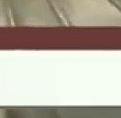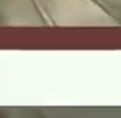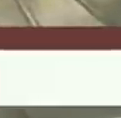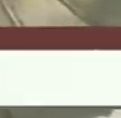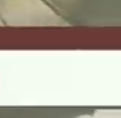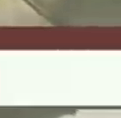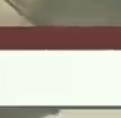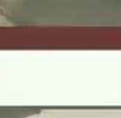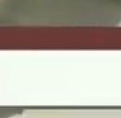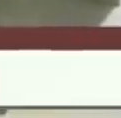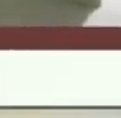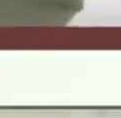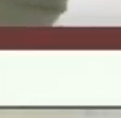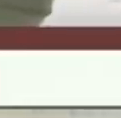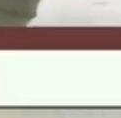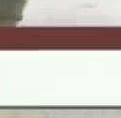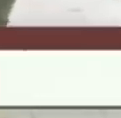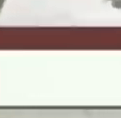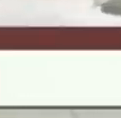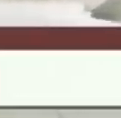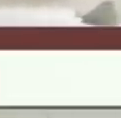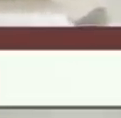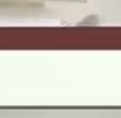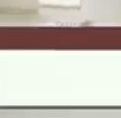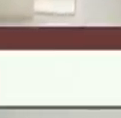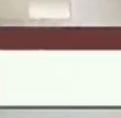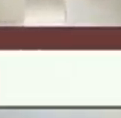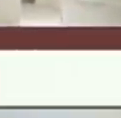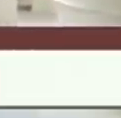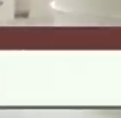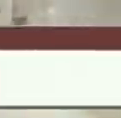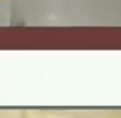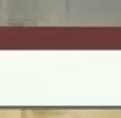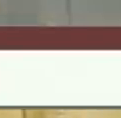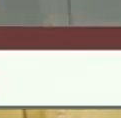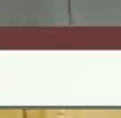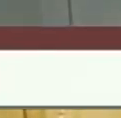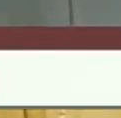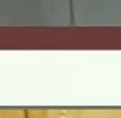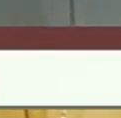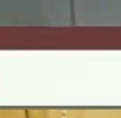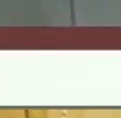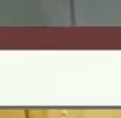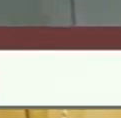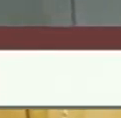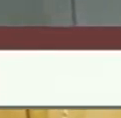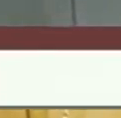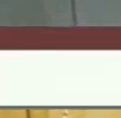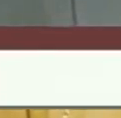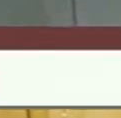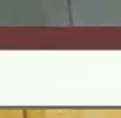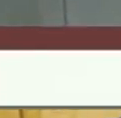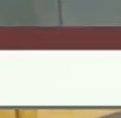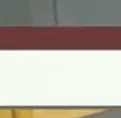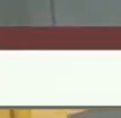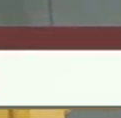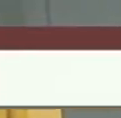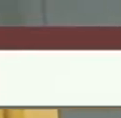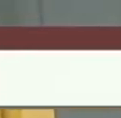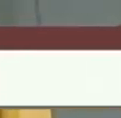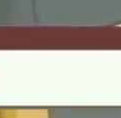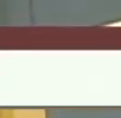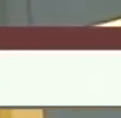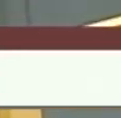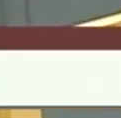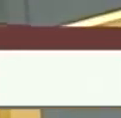inicia es con la recepción de nuestra materia prima. Nuestra materia prima es almacenada en los silos externos que tenemos